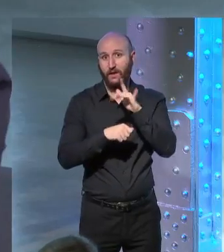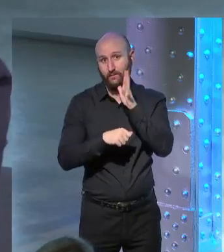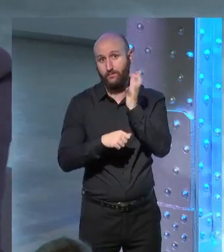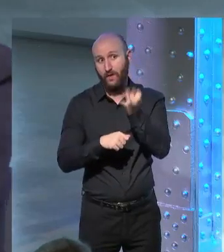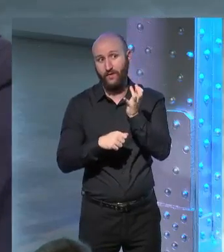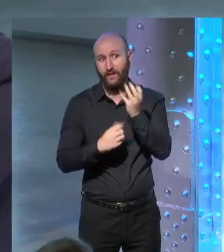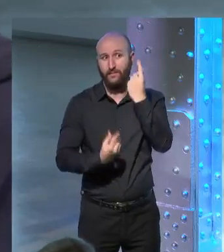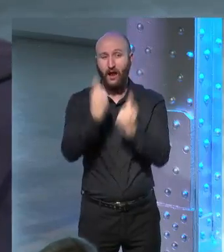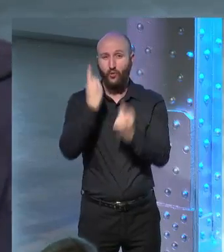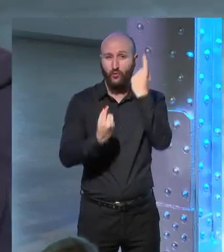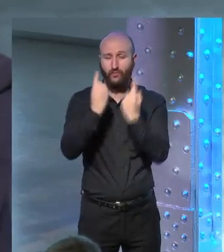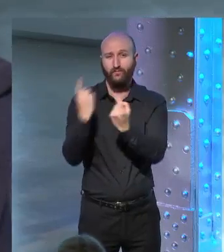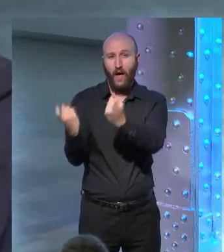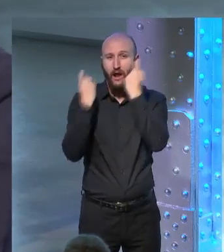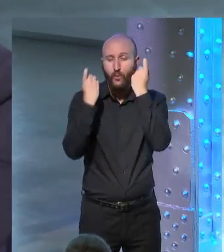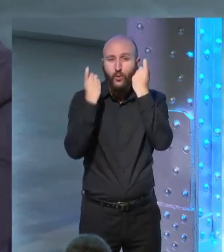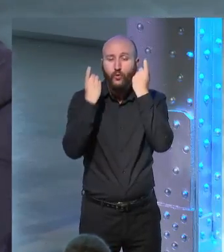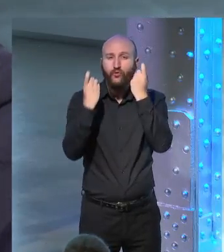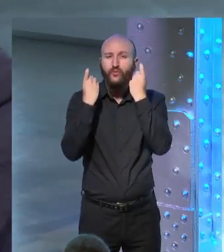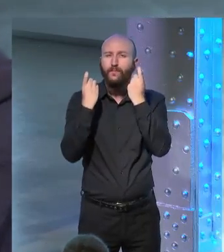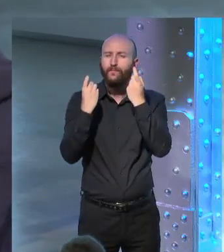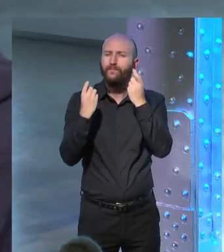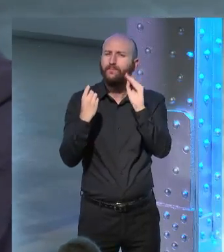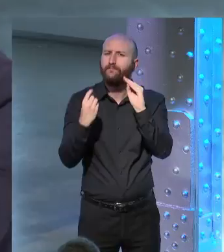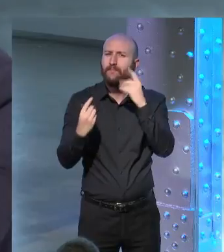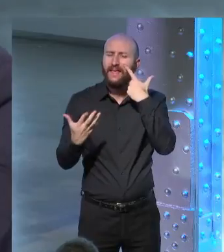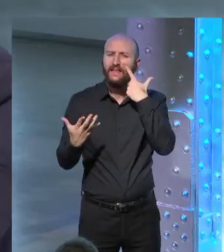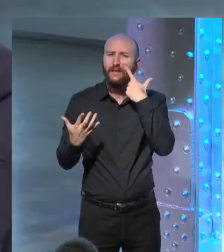no son muy representativos, pero no sé si se nota